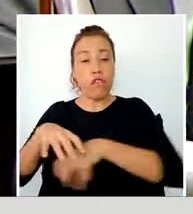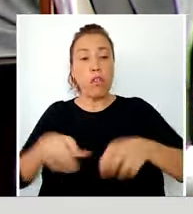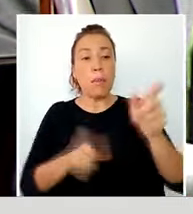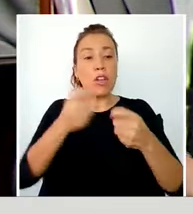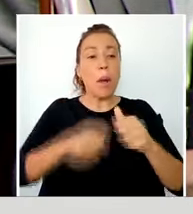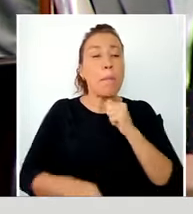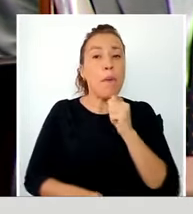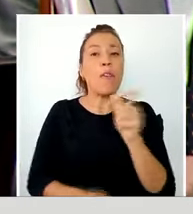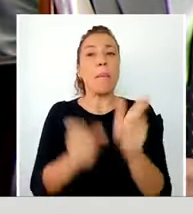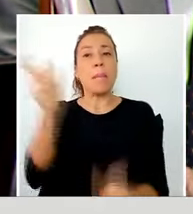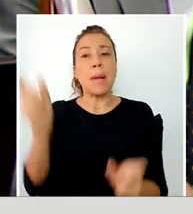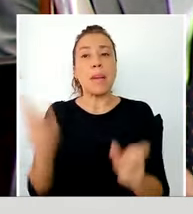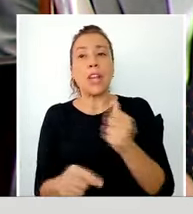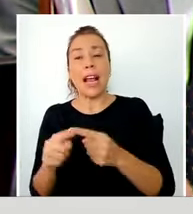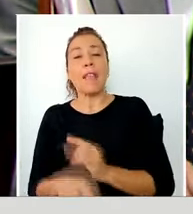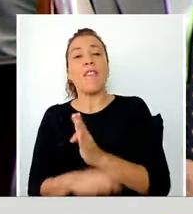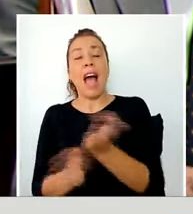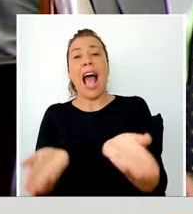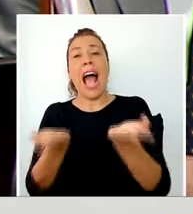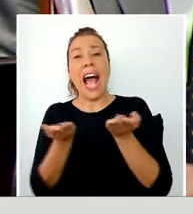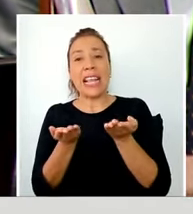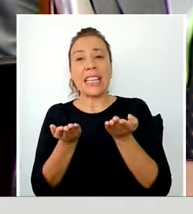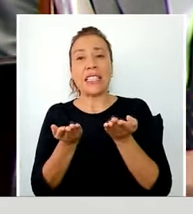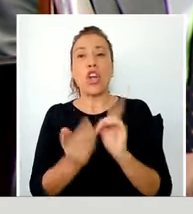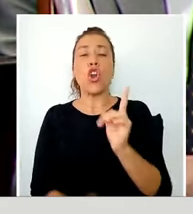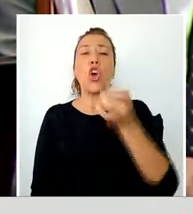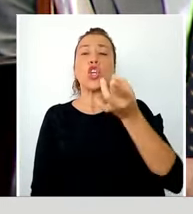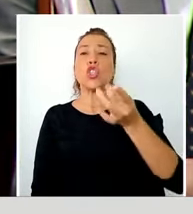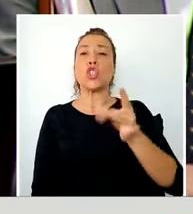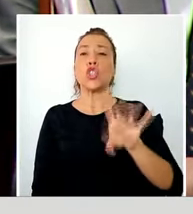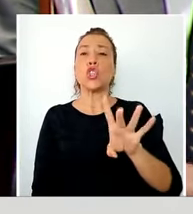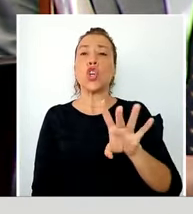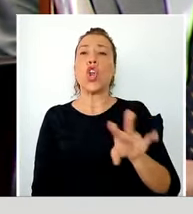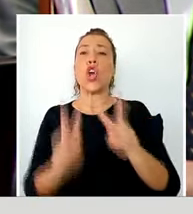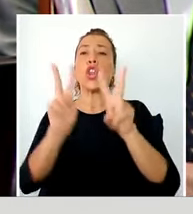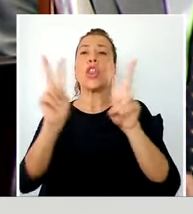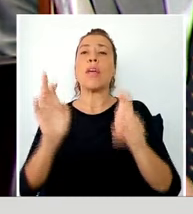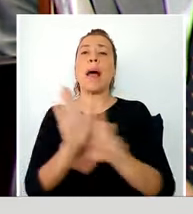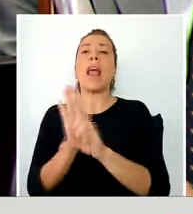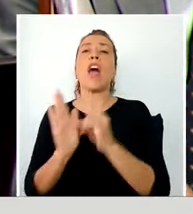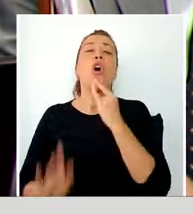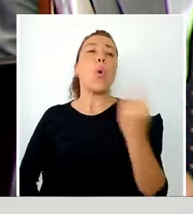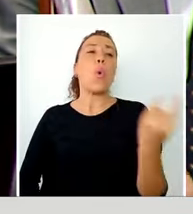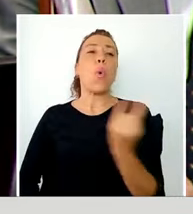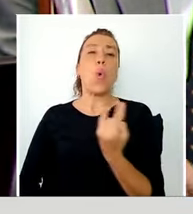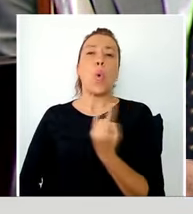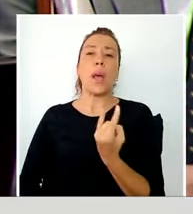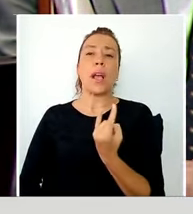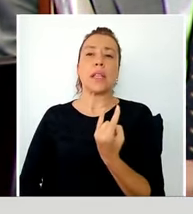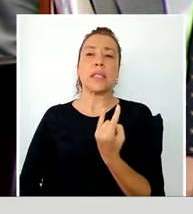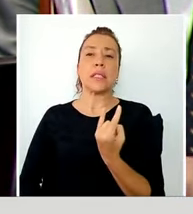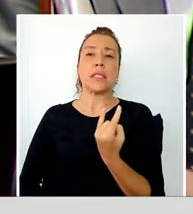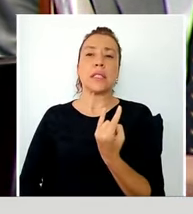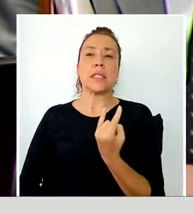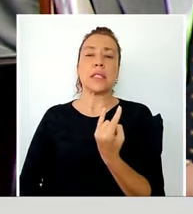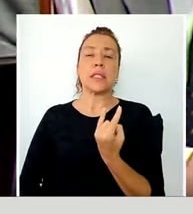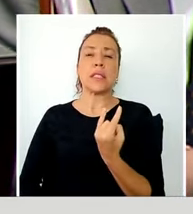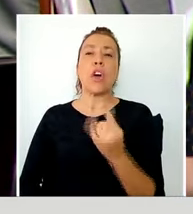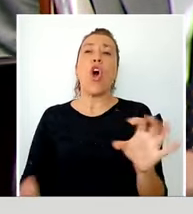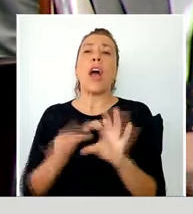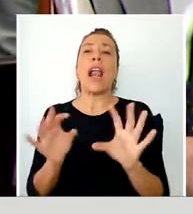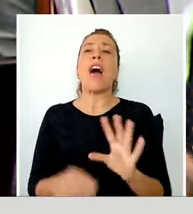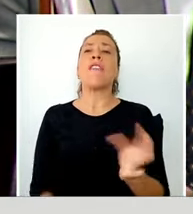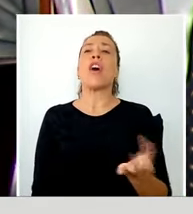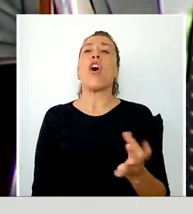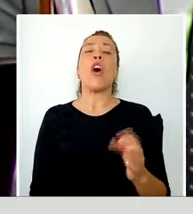se atienda ahí que esto no sea solo un tema de ley de urgencia no sea solo en los casos más graves y que ni siquiera los casos más